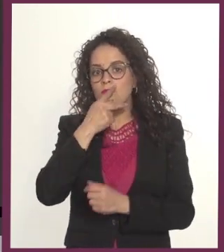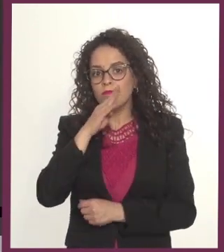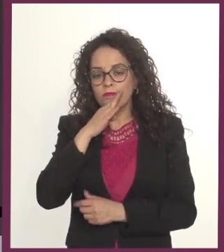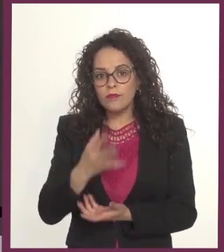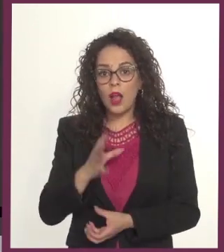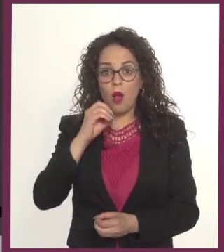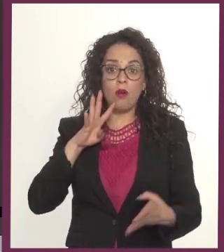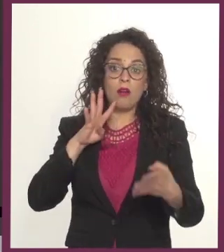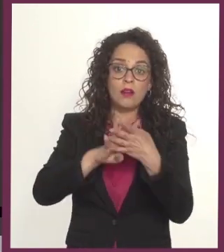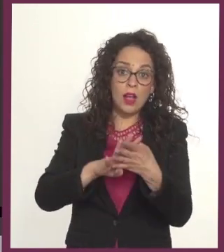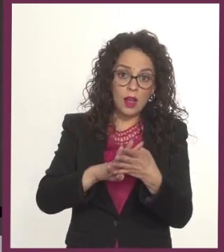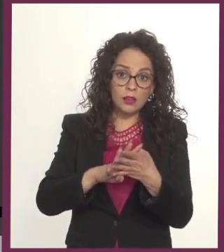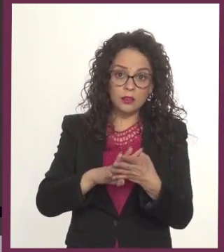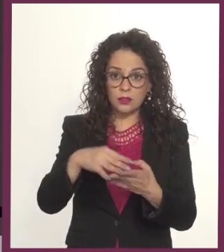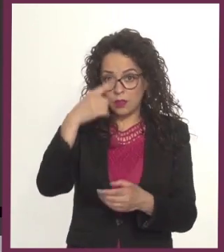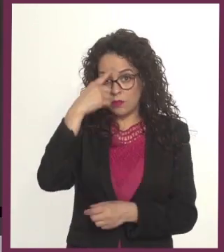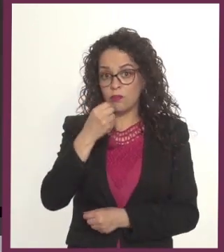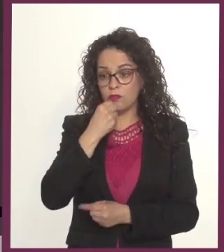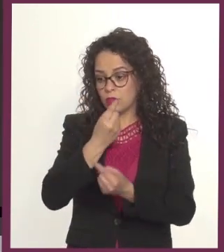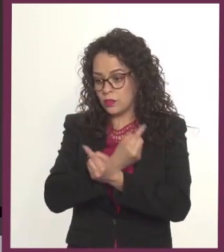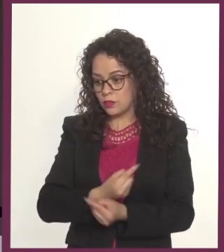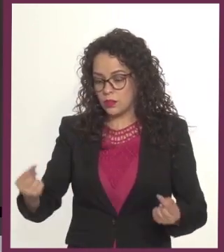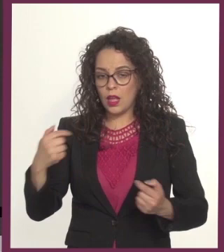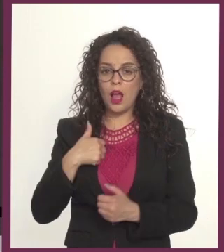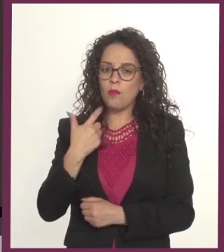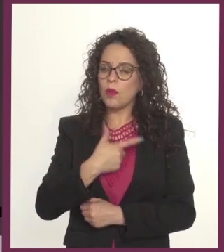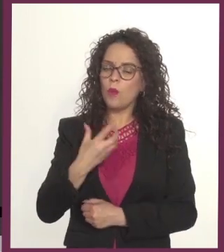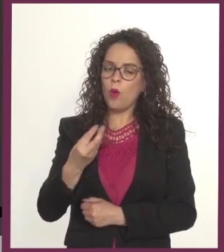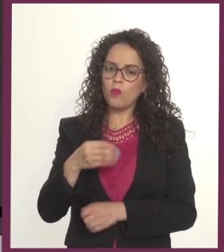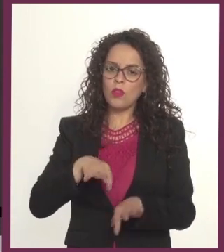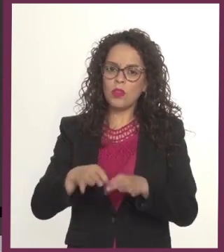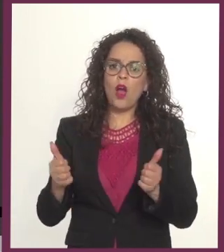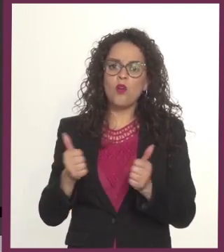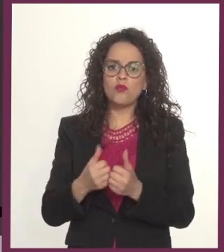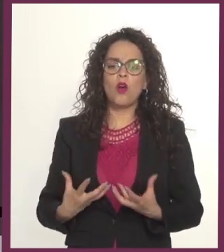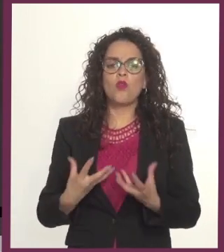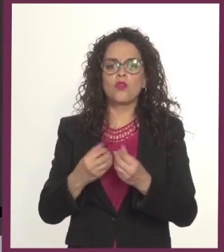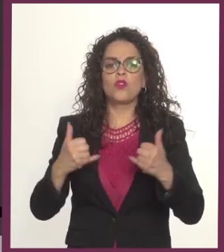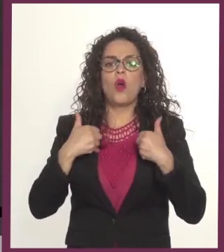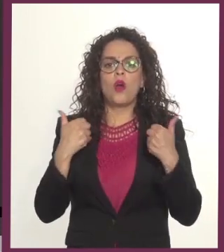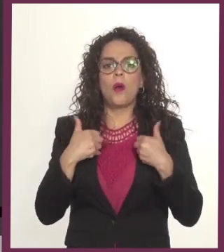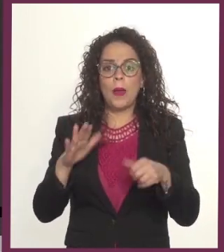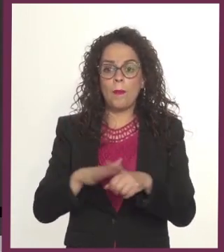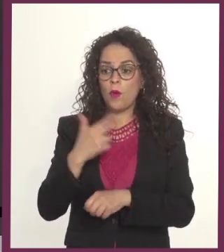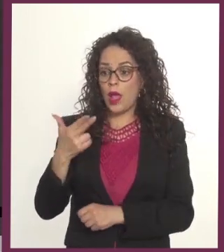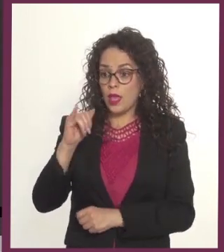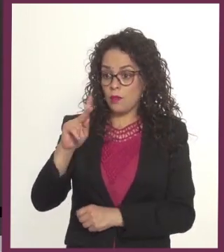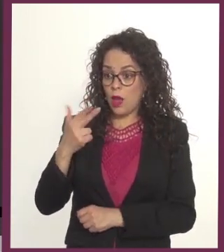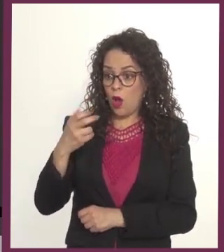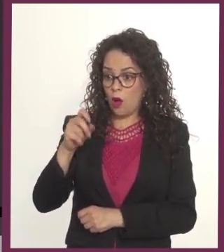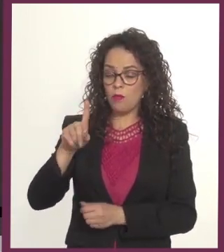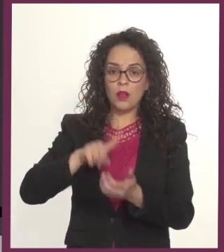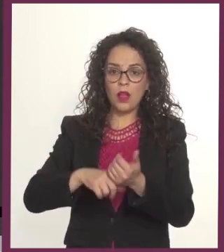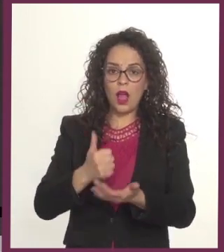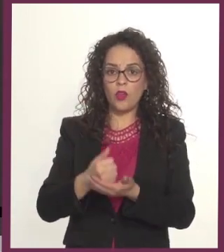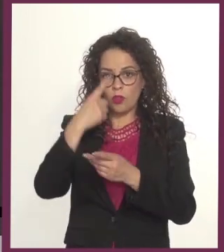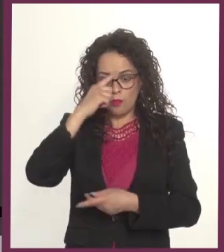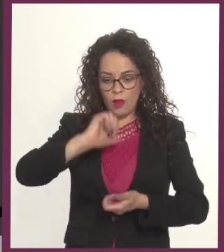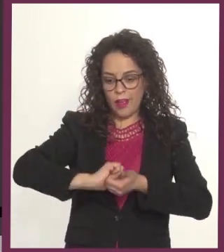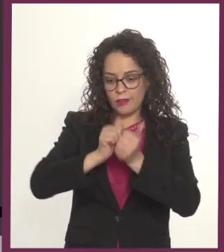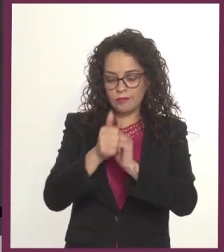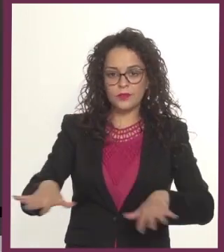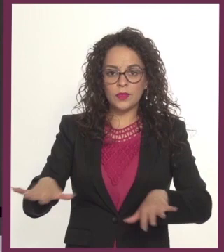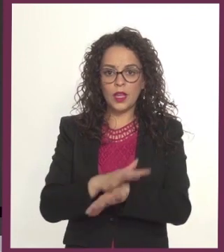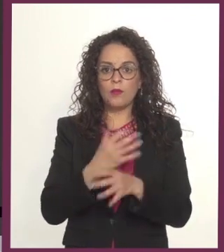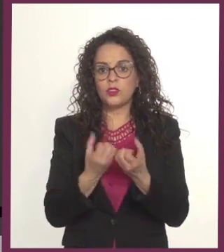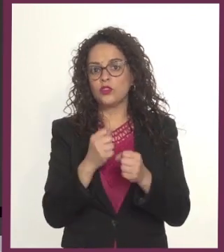orfanatos, en cárceles, cárceles para menores. Me gusta mucho trabajar con jóvenes porque creo que el hip hop es una